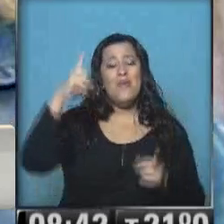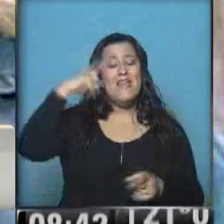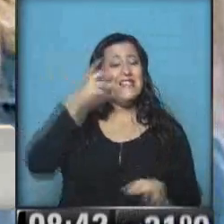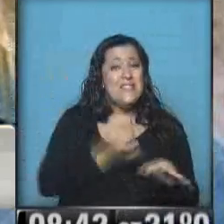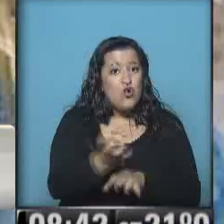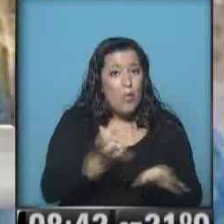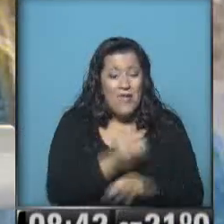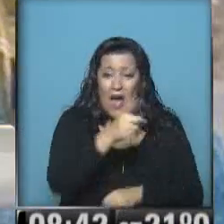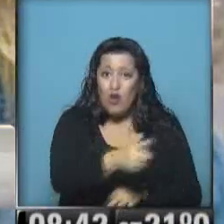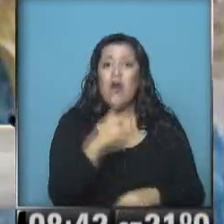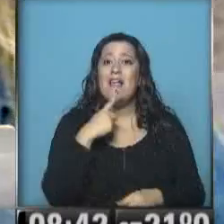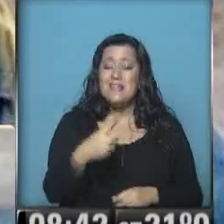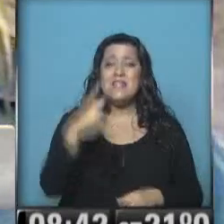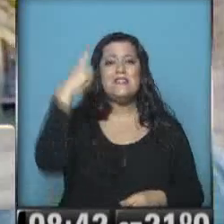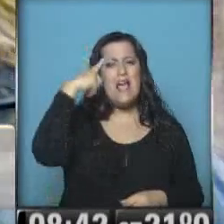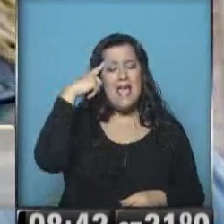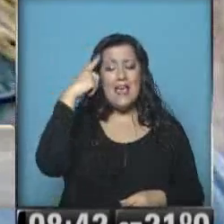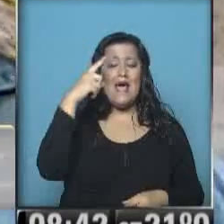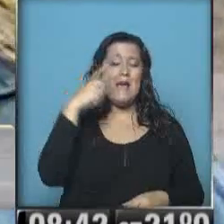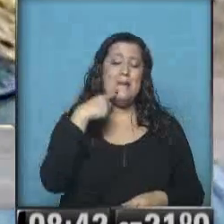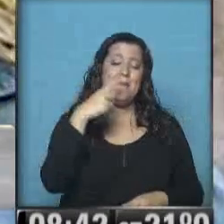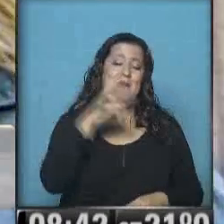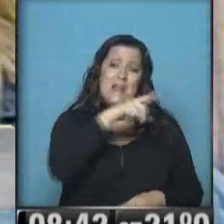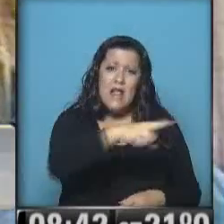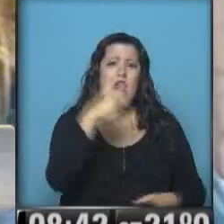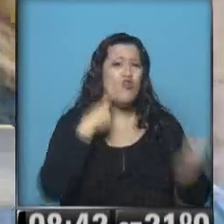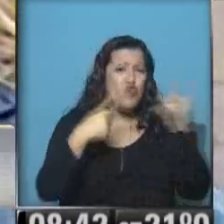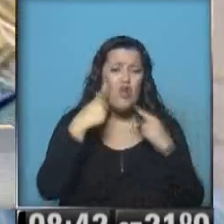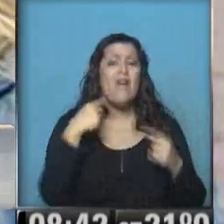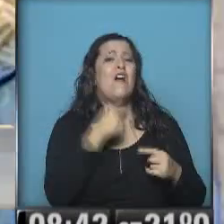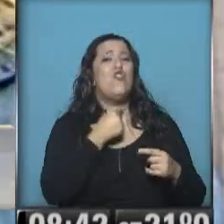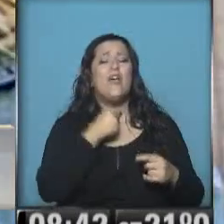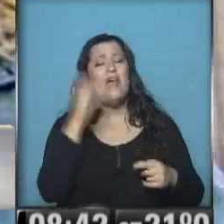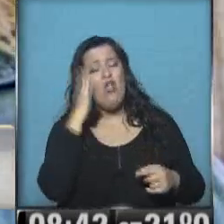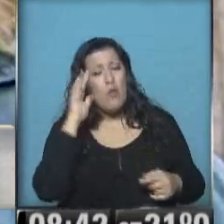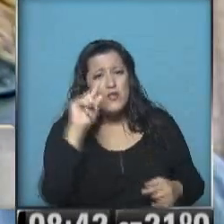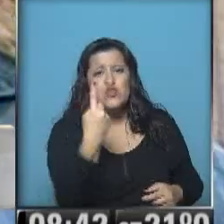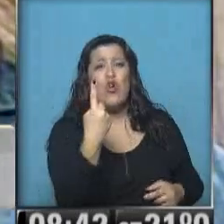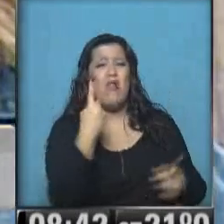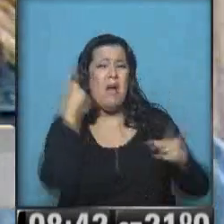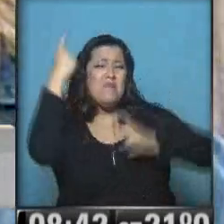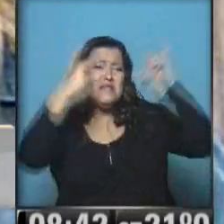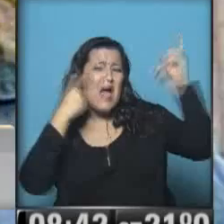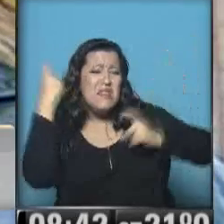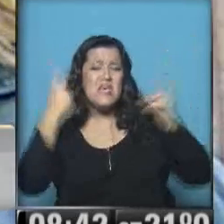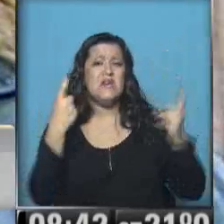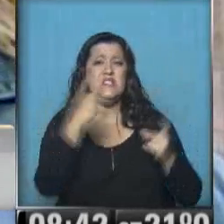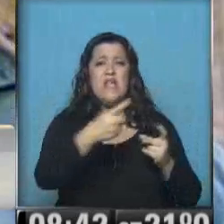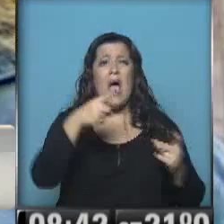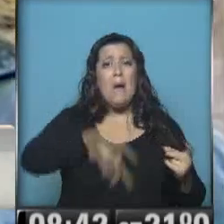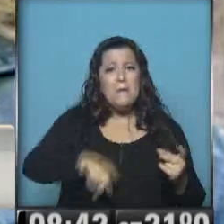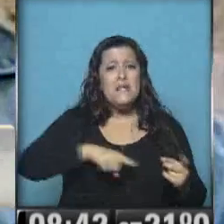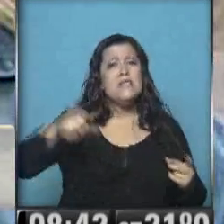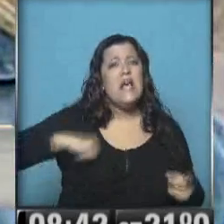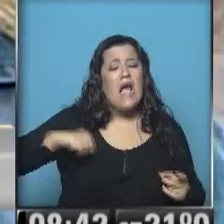ya que la niña empezó a tener cambios de conducta lloraba no quería dormir sola tenía pesadillas se empezó a hacer física que